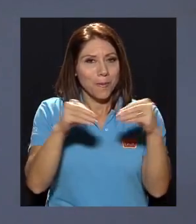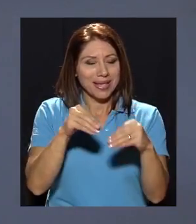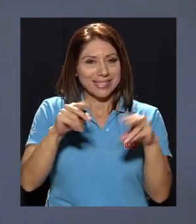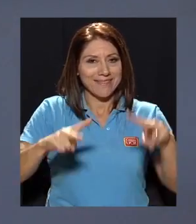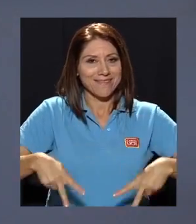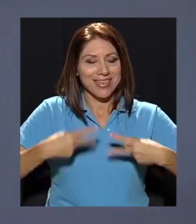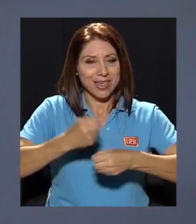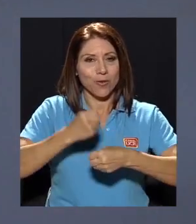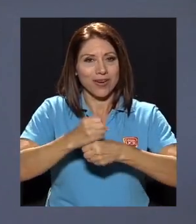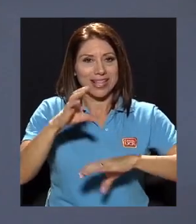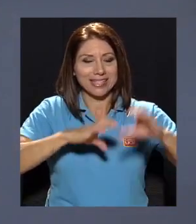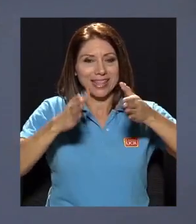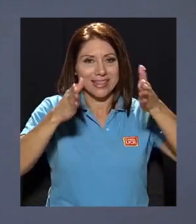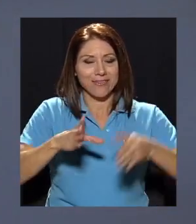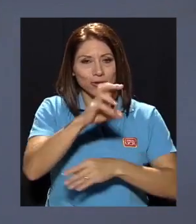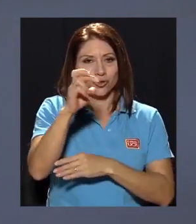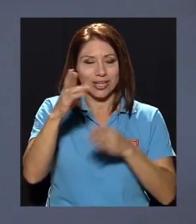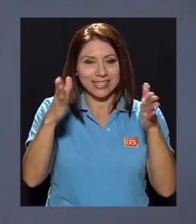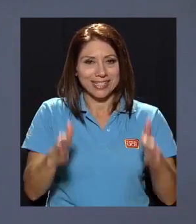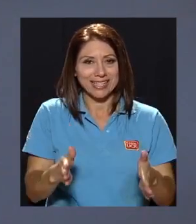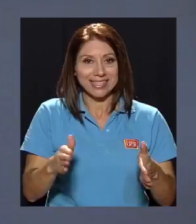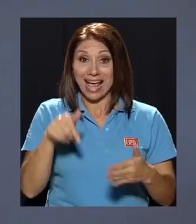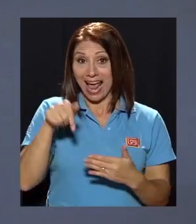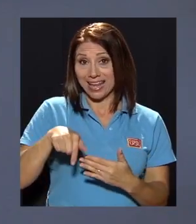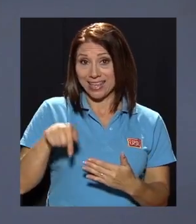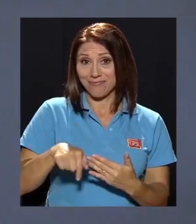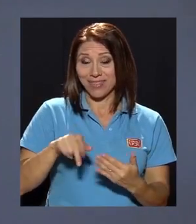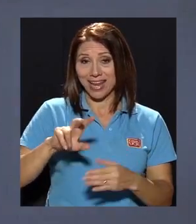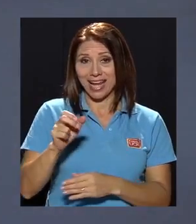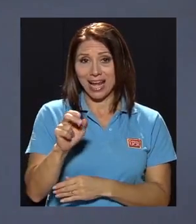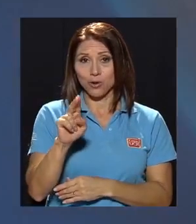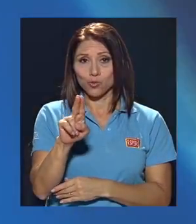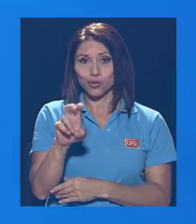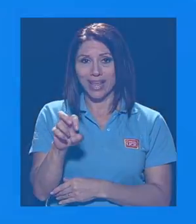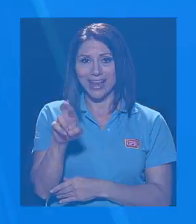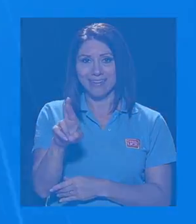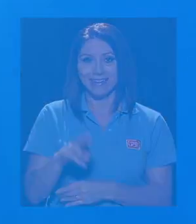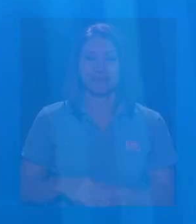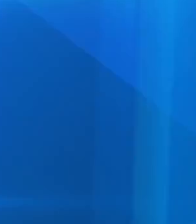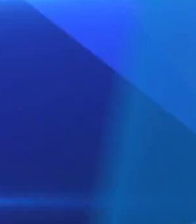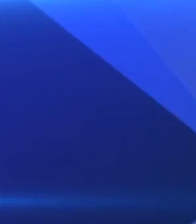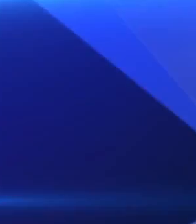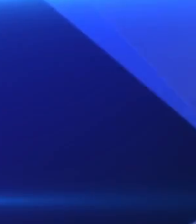miniserie Vida y Obra de Científicos y Científicas Costarricenses aquí en Canal UCR.